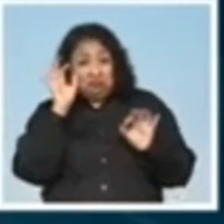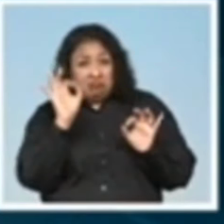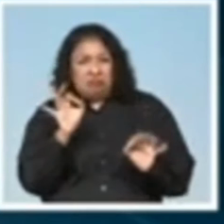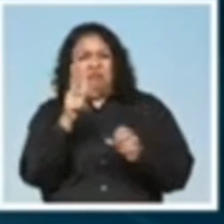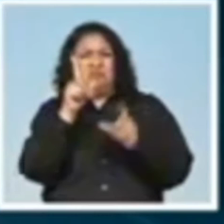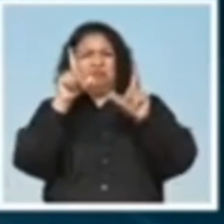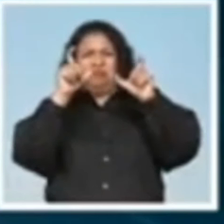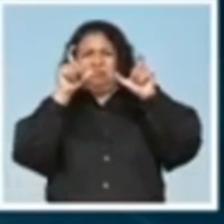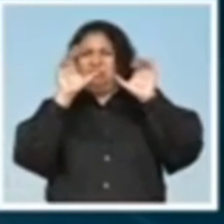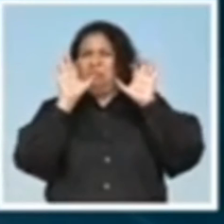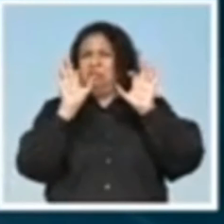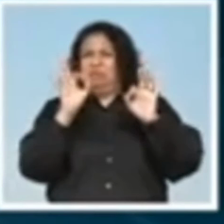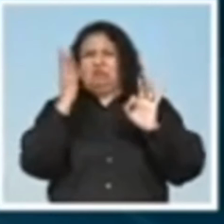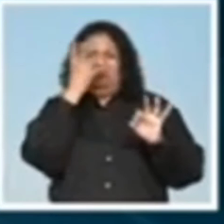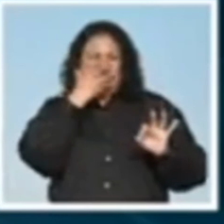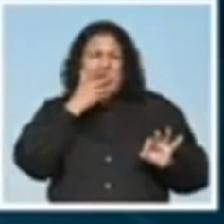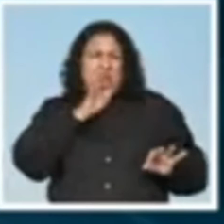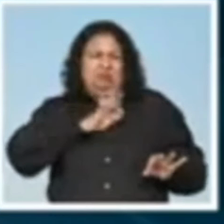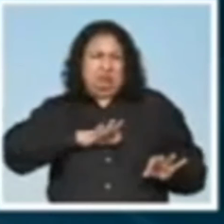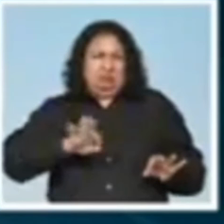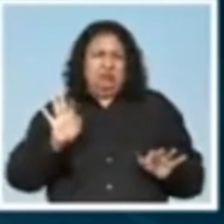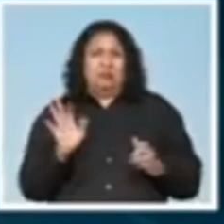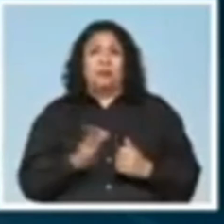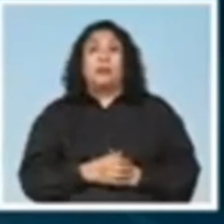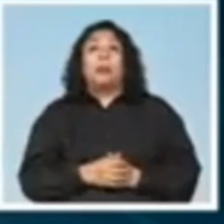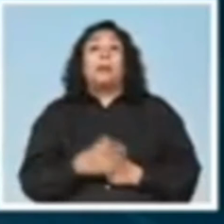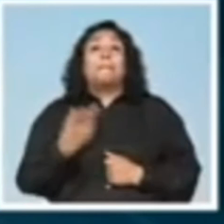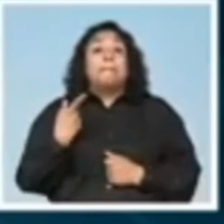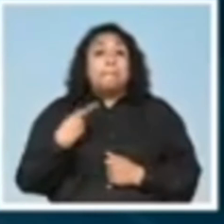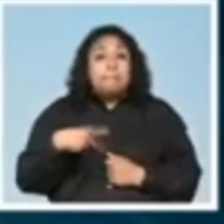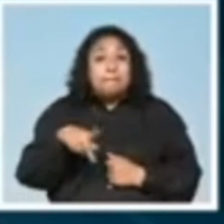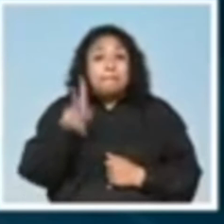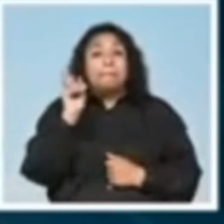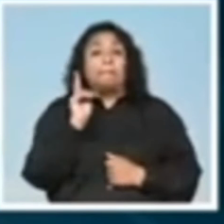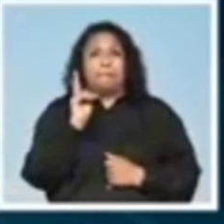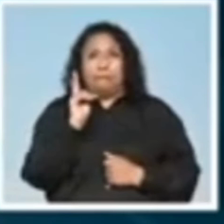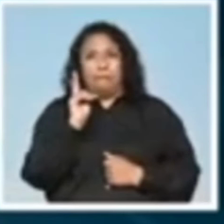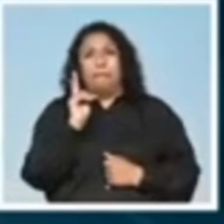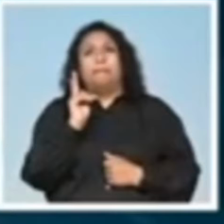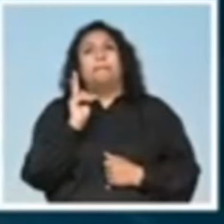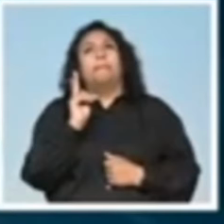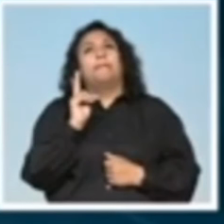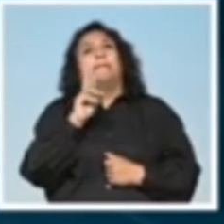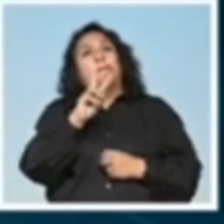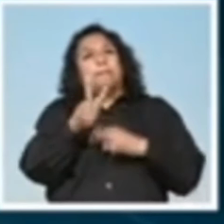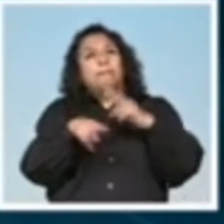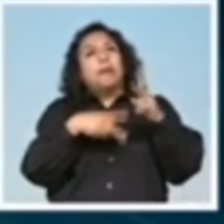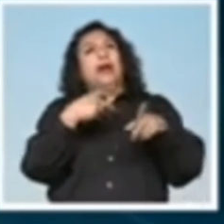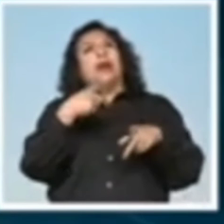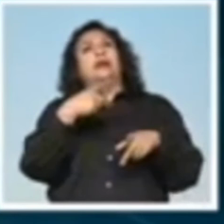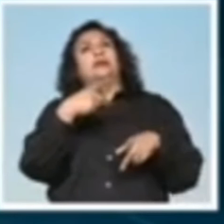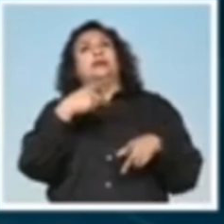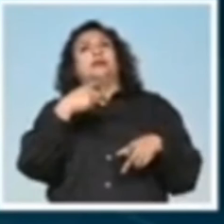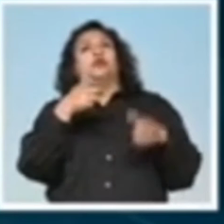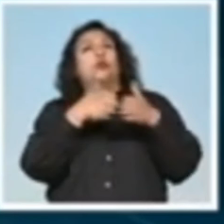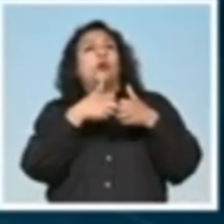una buena foto o una foto muy bonita. Pero si vas a los